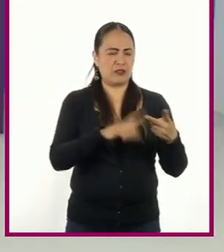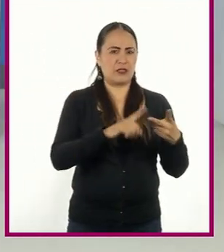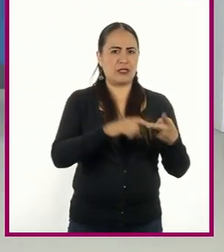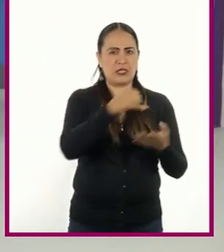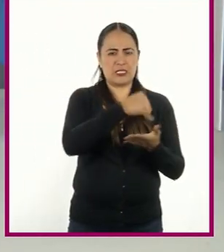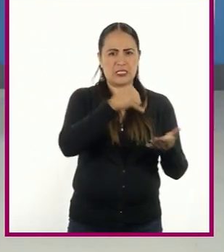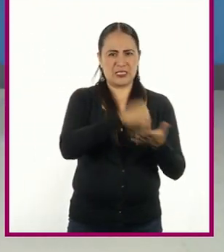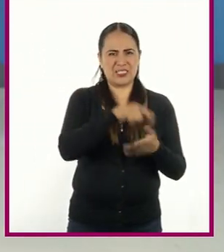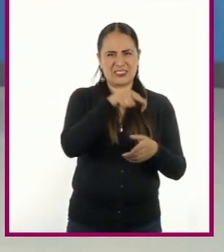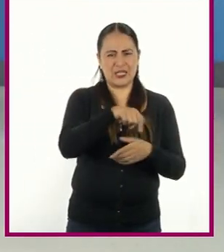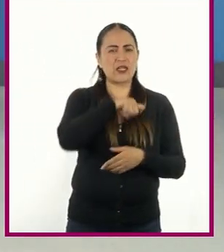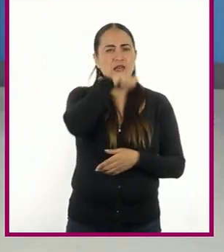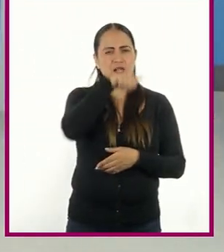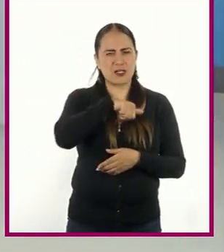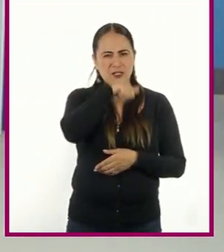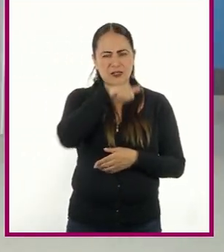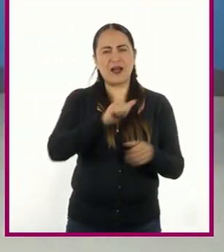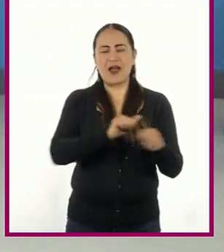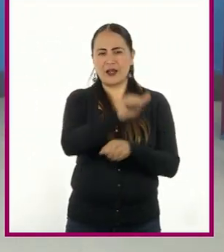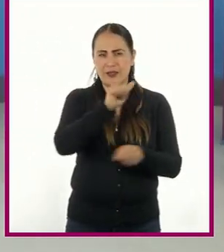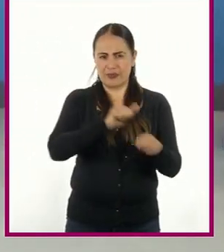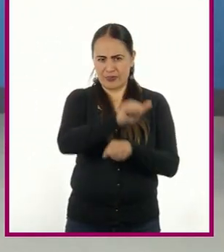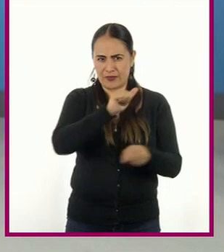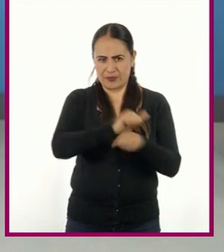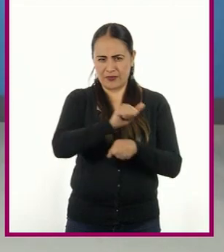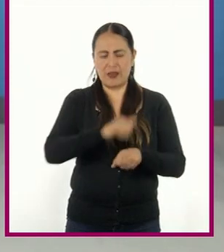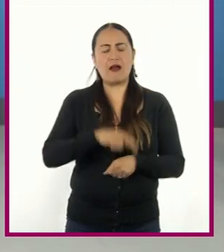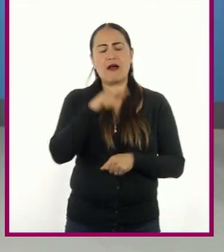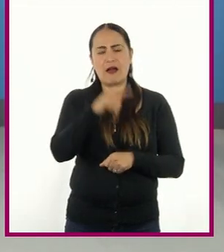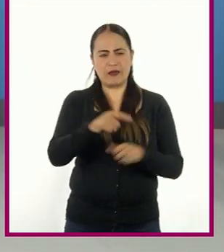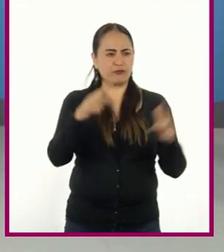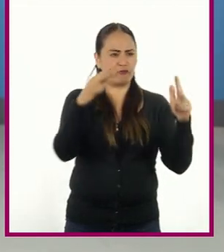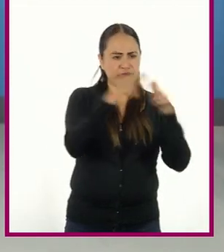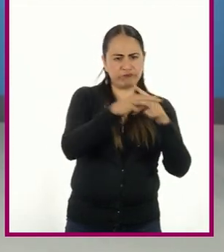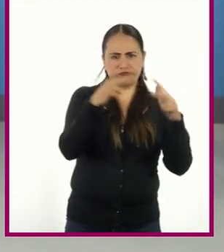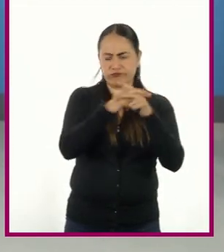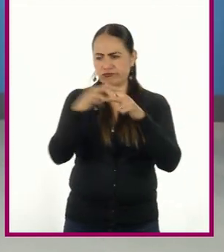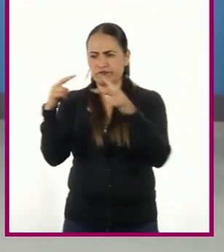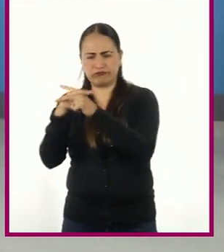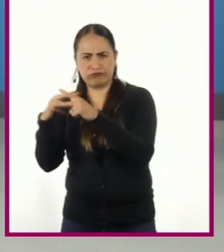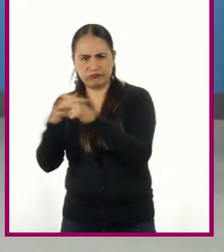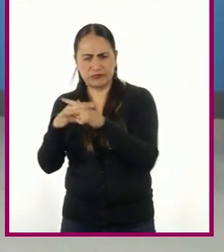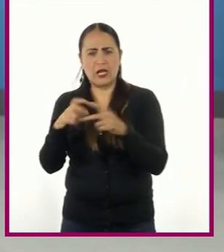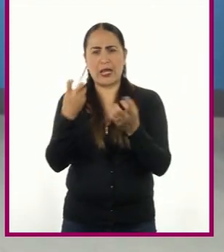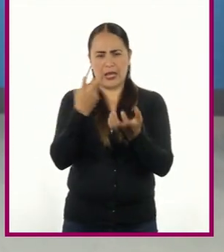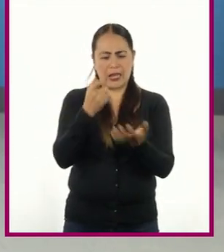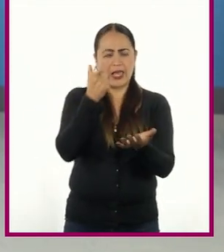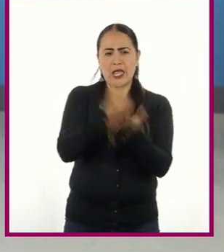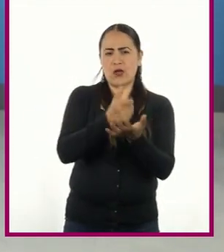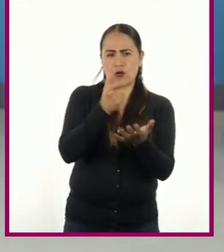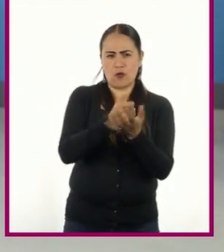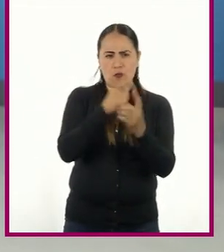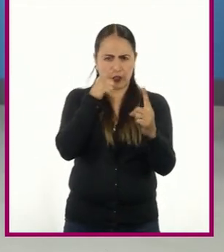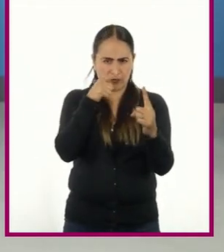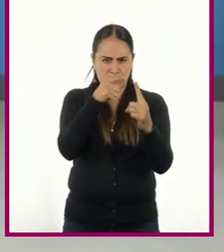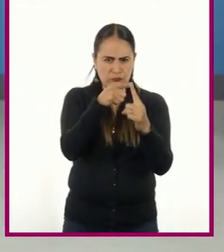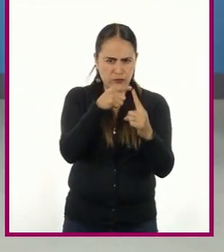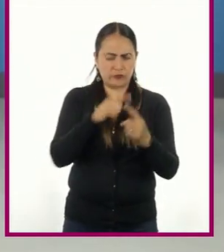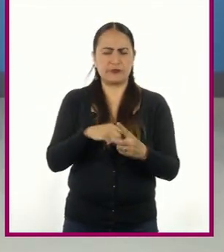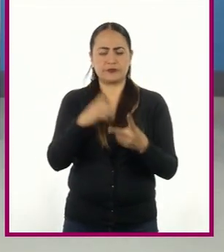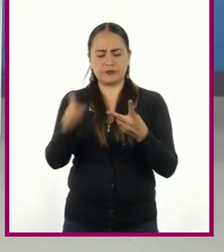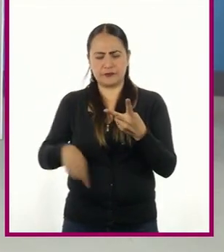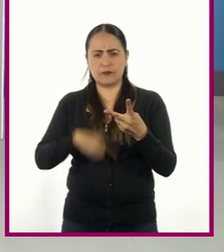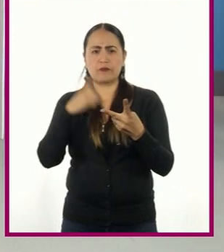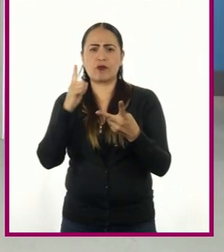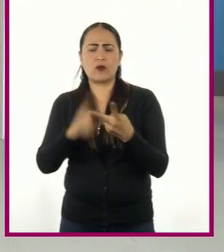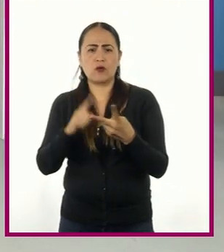vemos diferentes tipos de conflictos fronterizos. Por un lado, uno que tiene que ver con cuestiones económicas y por el otro, uno más relacionado